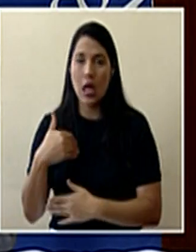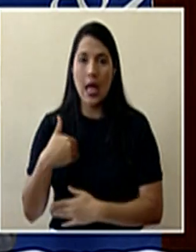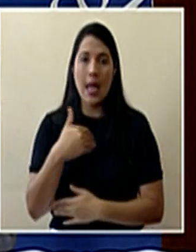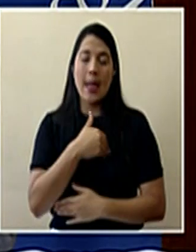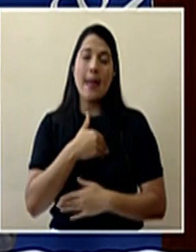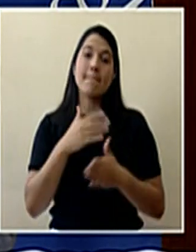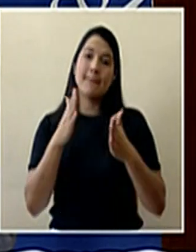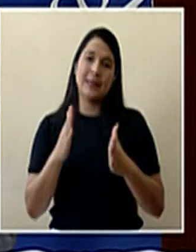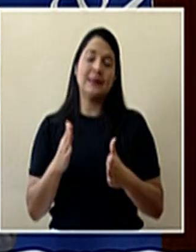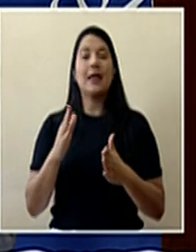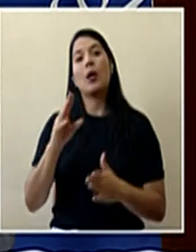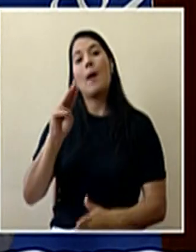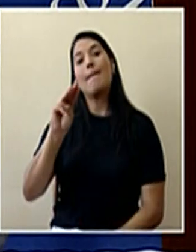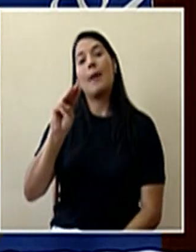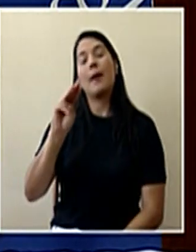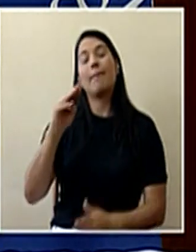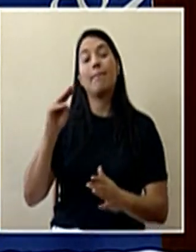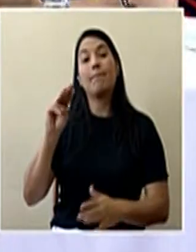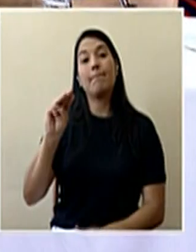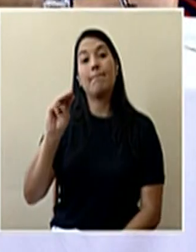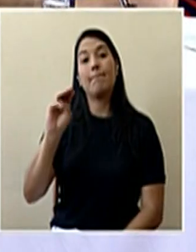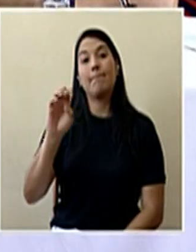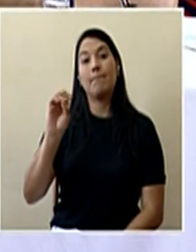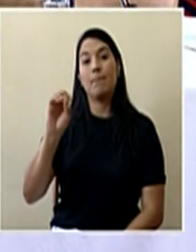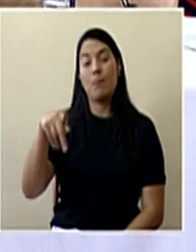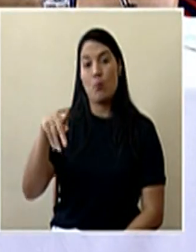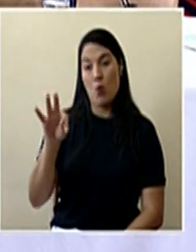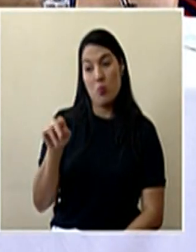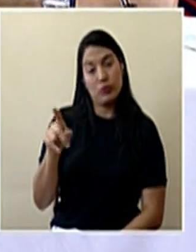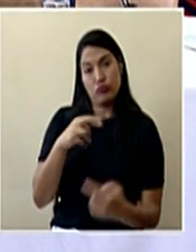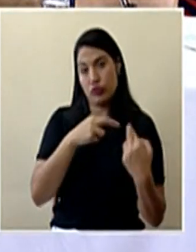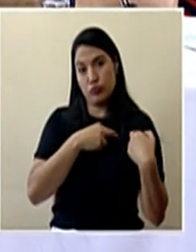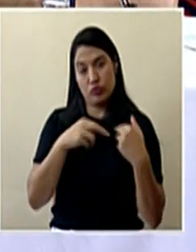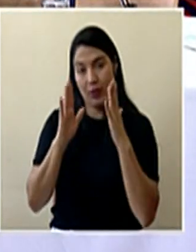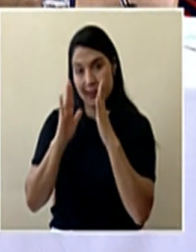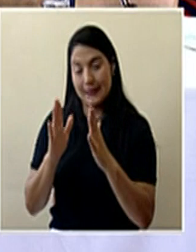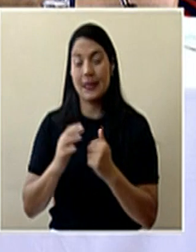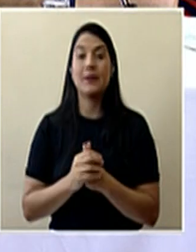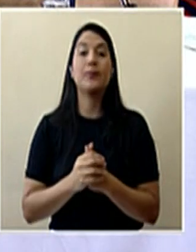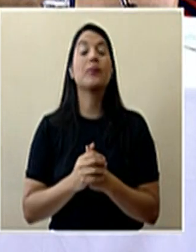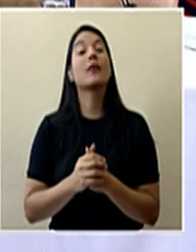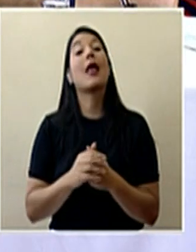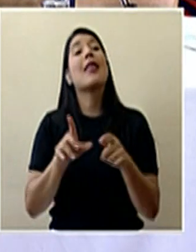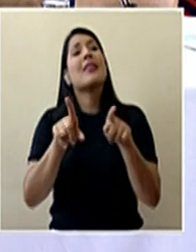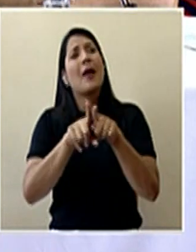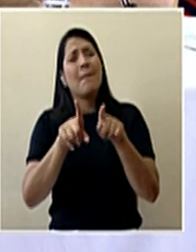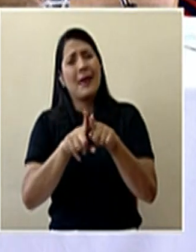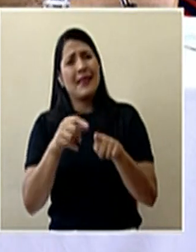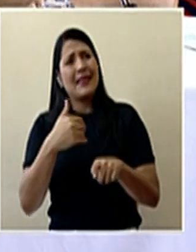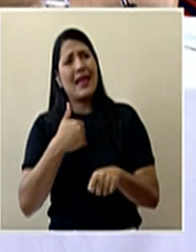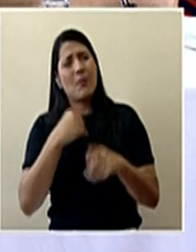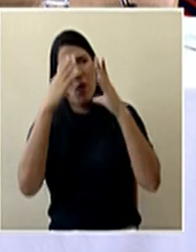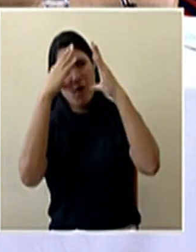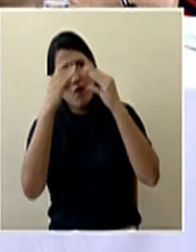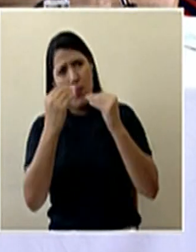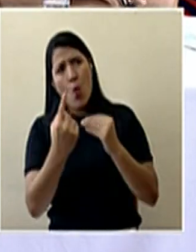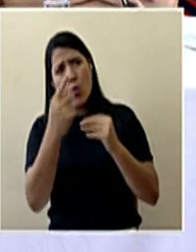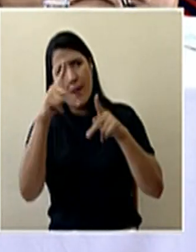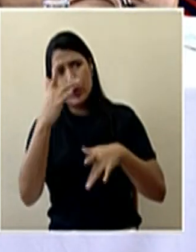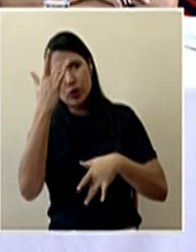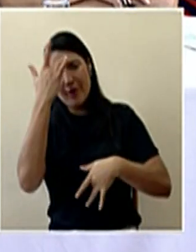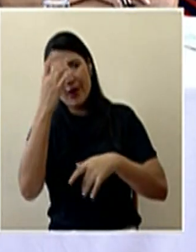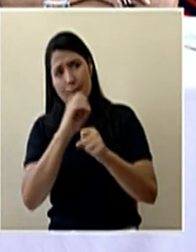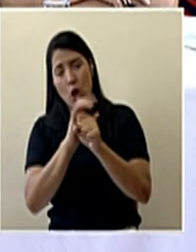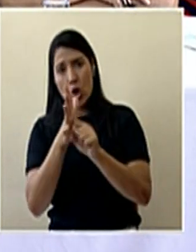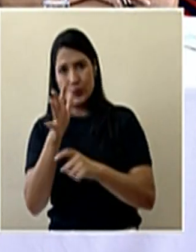de Obras Públicas y Transportes. Doctor Ruiz, AM Prensa también consulta. Nos llega información de un paciente COVID,